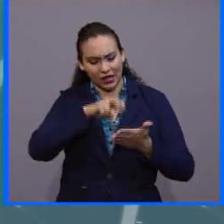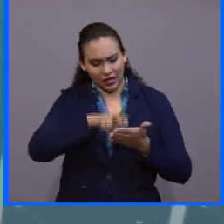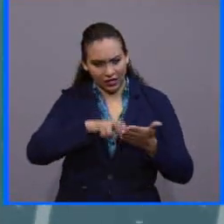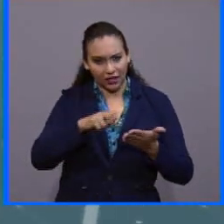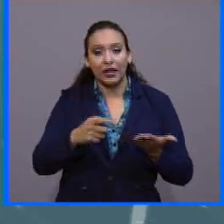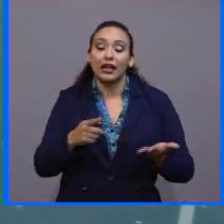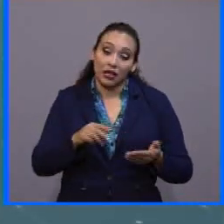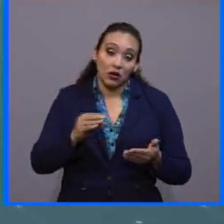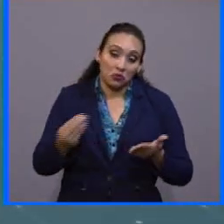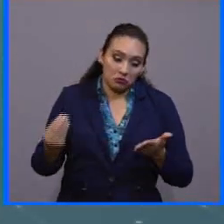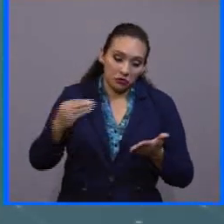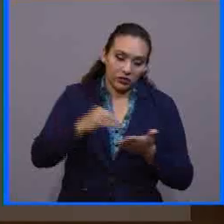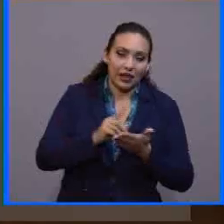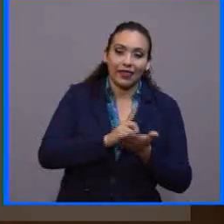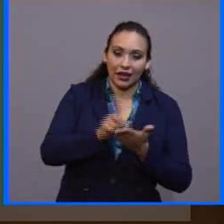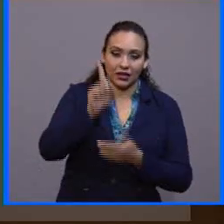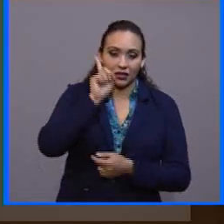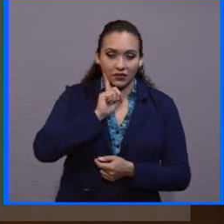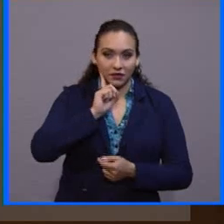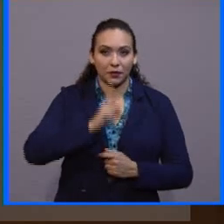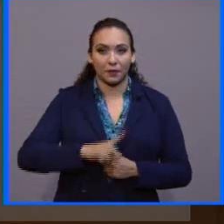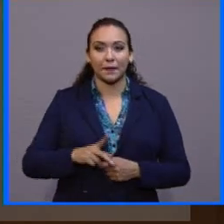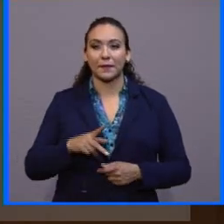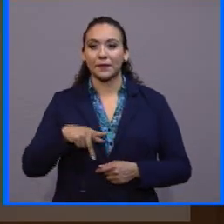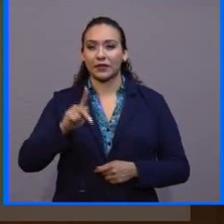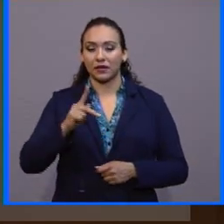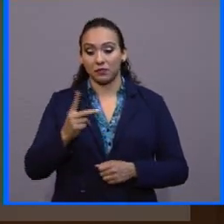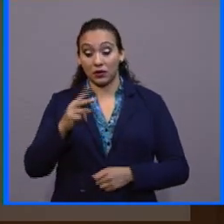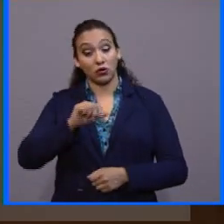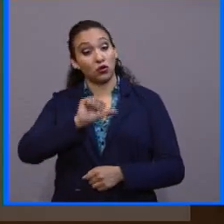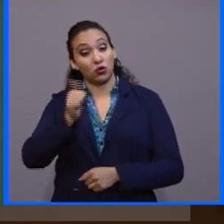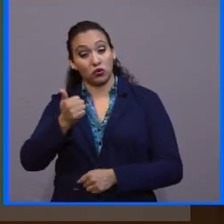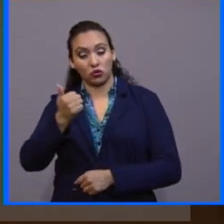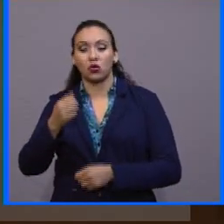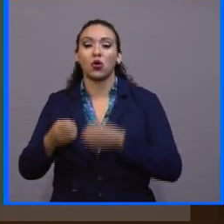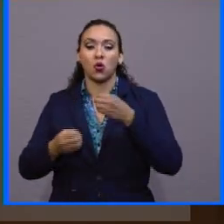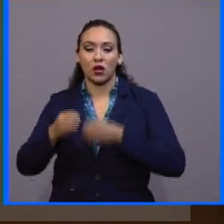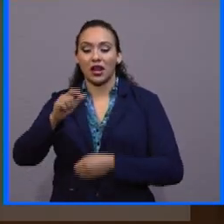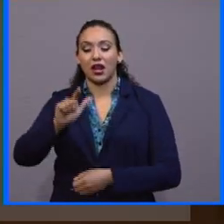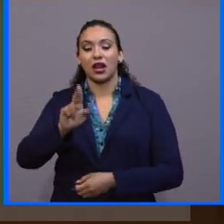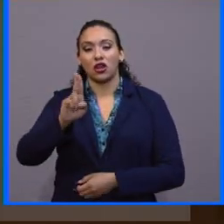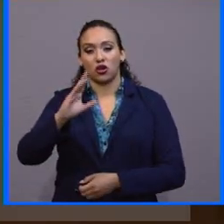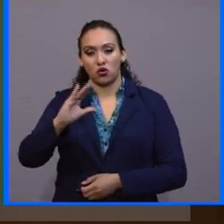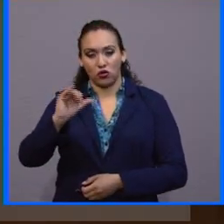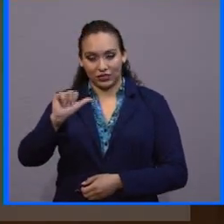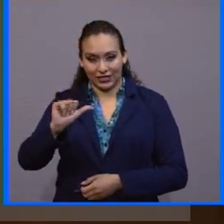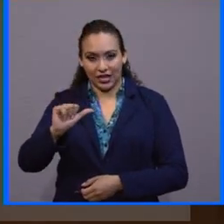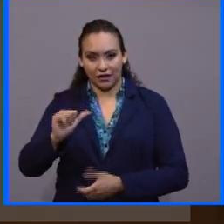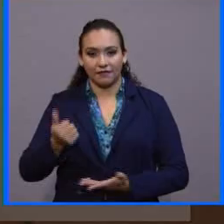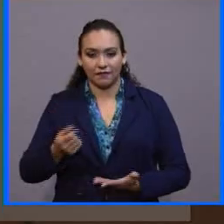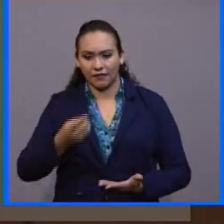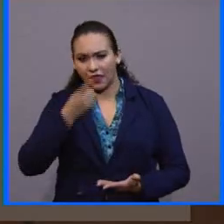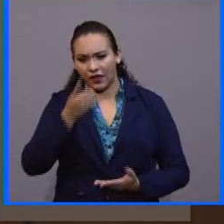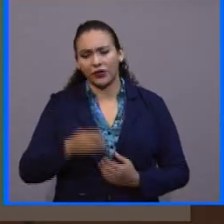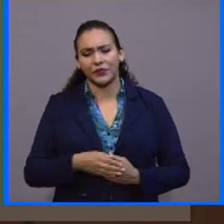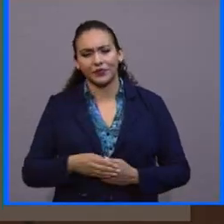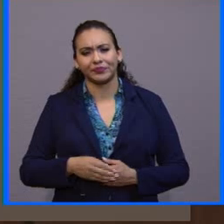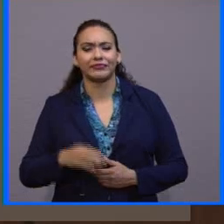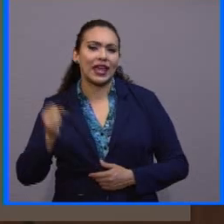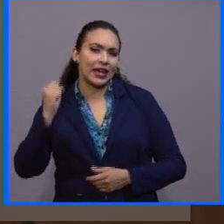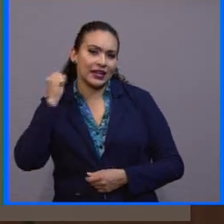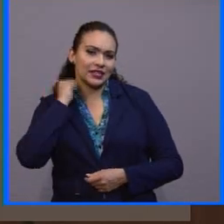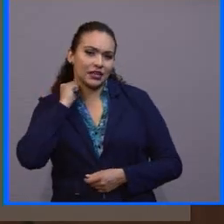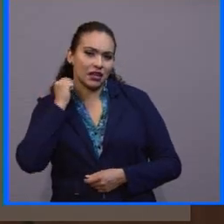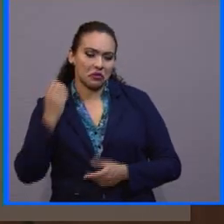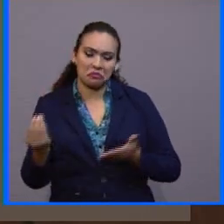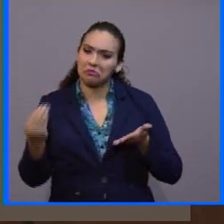dejando a salvo los derechos de la actora. En el segundo juicio promovido por Lucía del Carmen Flores Gaitán, se cuestiona que el Senado no